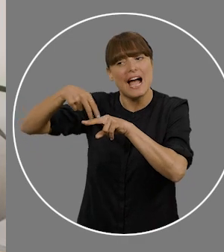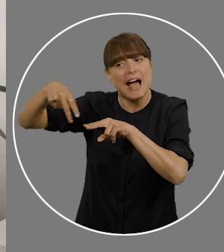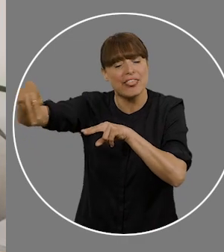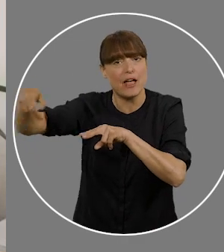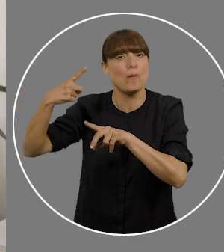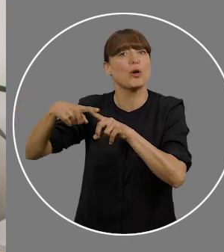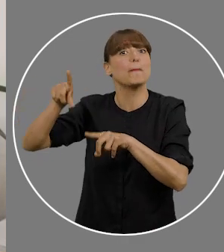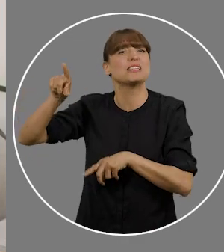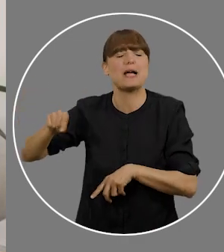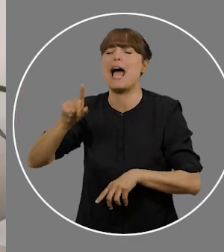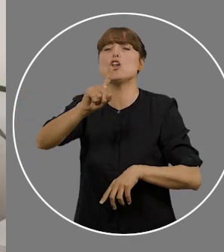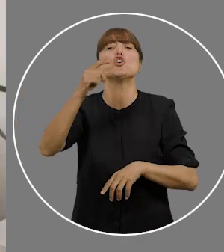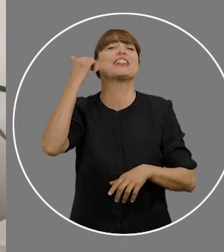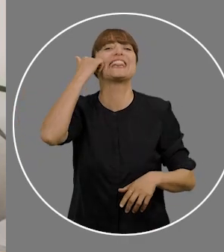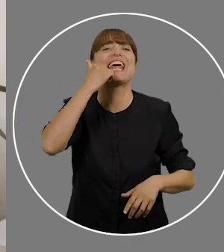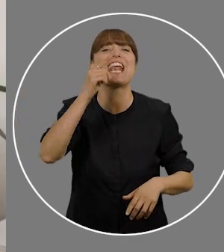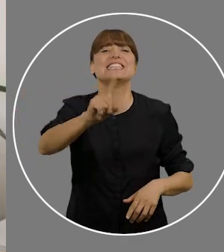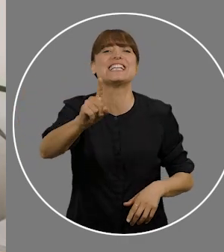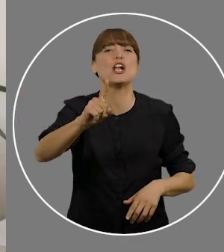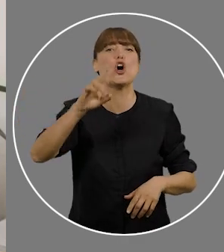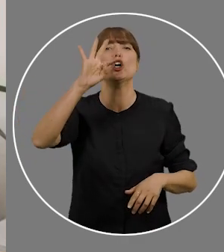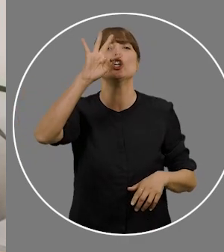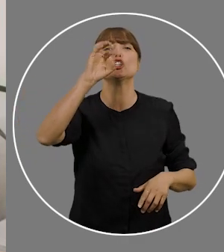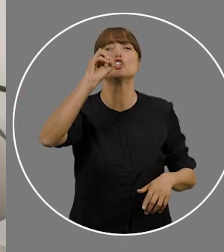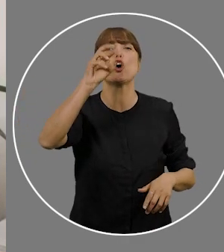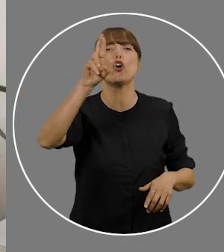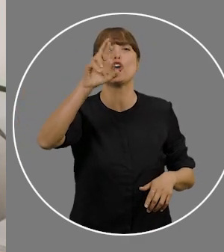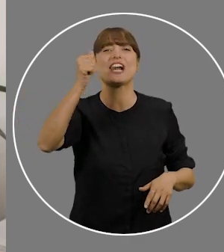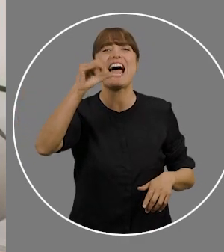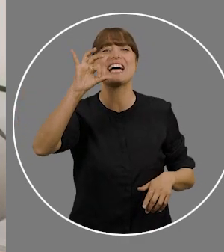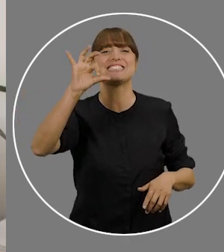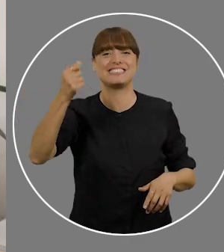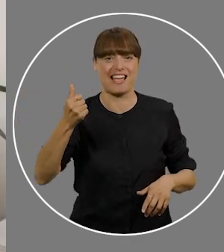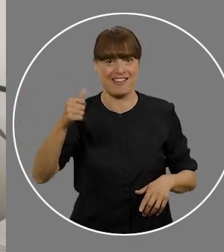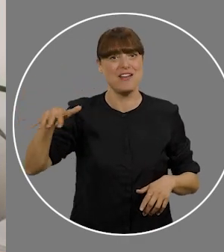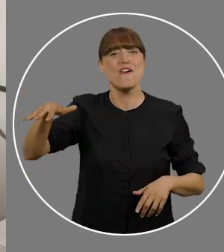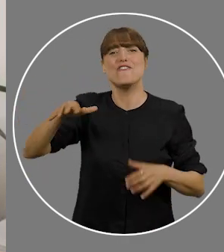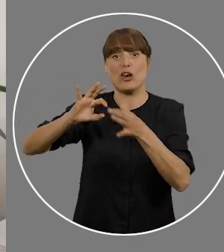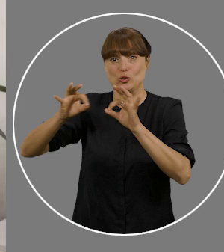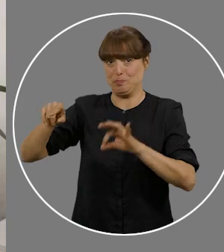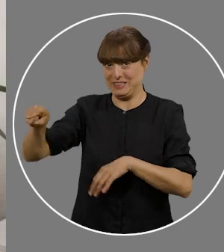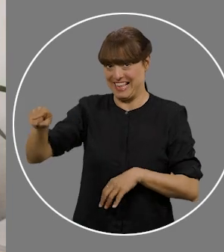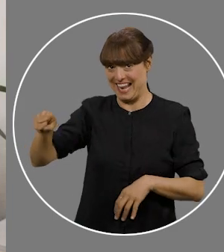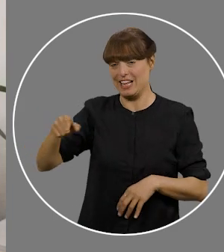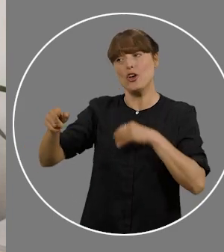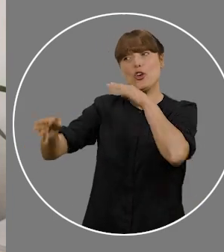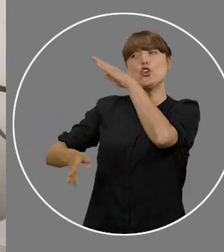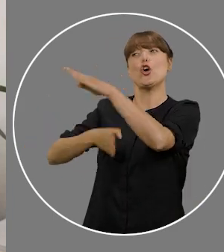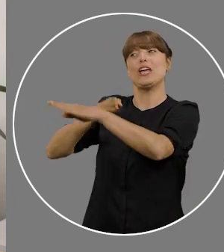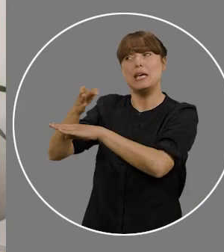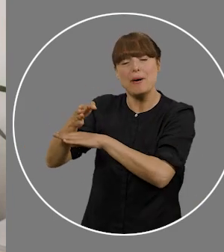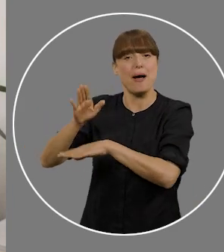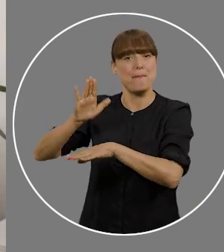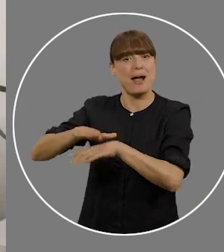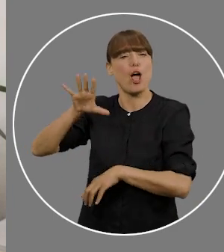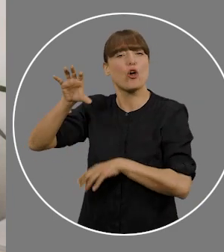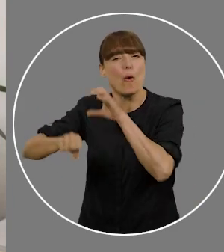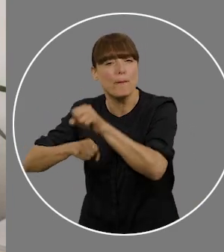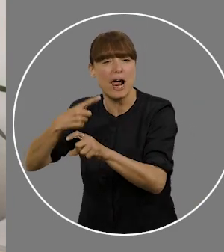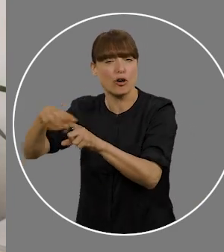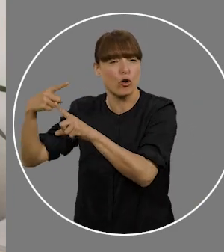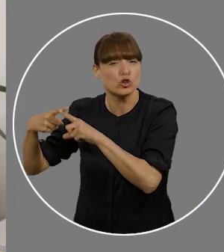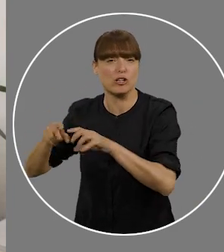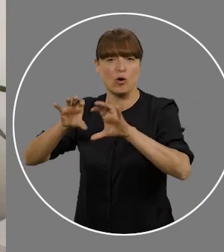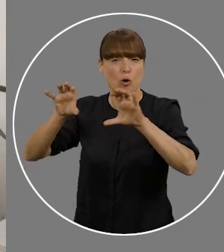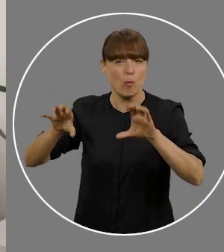parece que era. Torrasa. A la Torrasa, a la Torrasa, sí. Íbamos andando porque allí todo era más barato. ¿Los muebles? Todo,